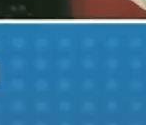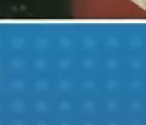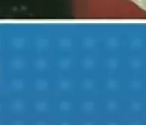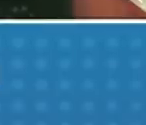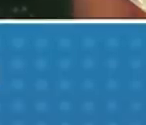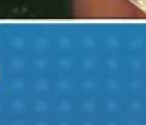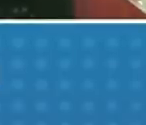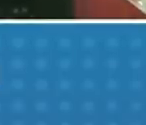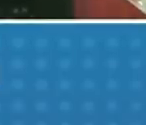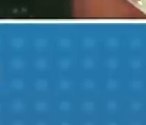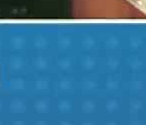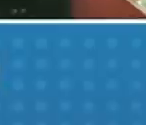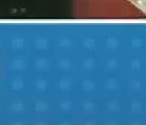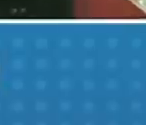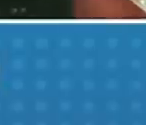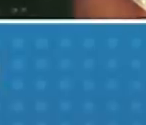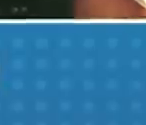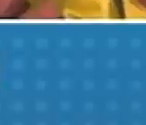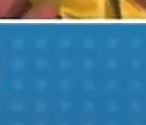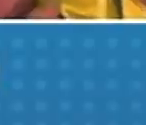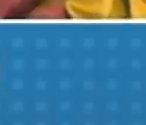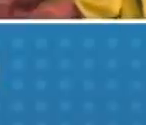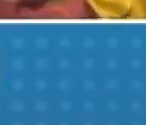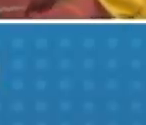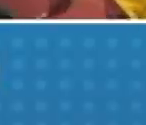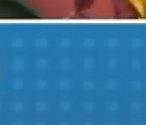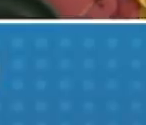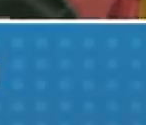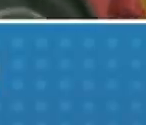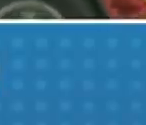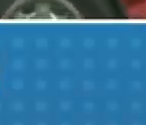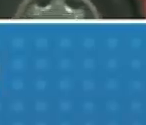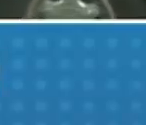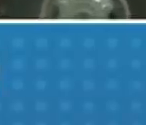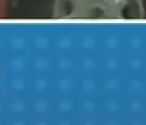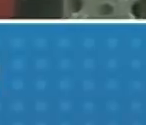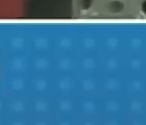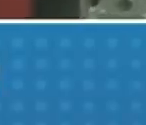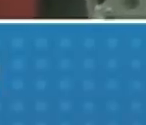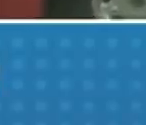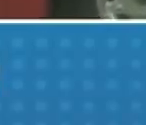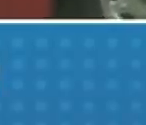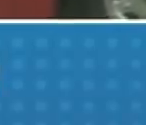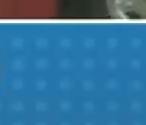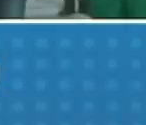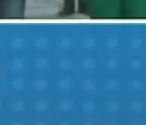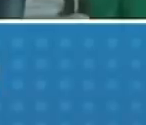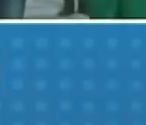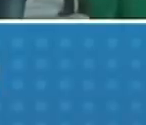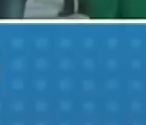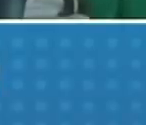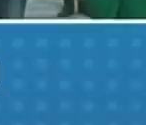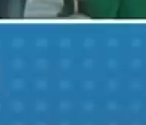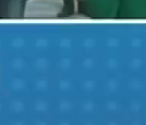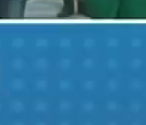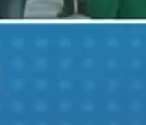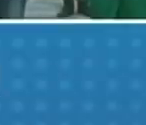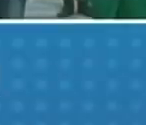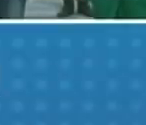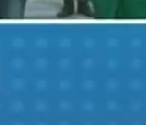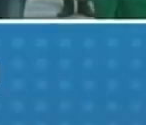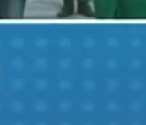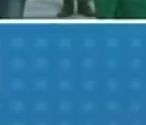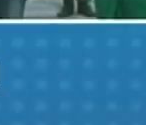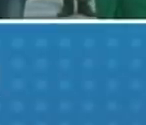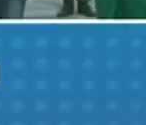de Transbarca es el coronel Miguel Gallego. A mi comandante presidente, aquí nos encontramos del estado Lara desde muy temprano